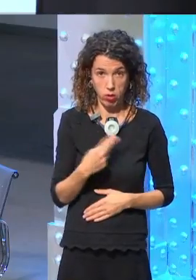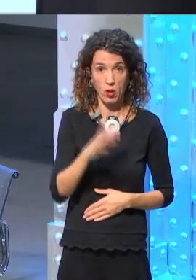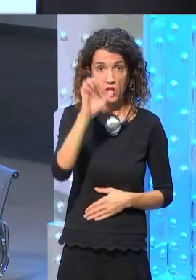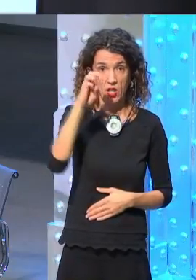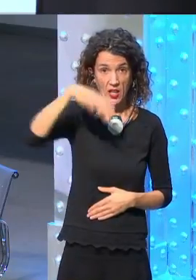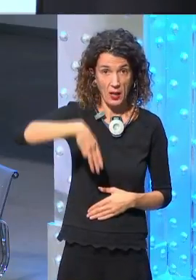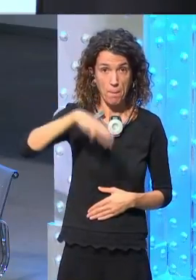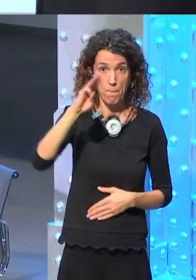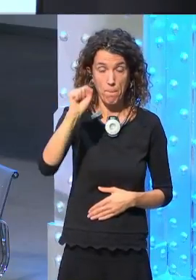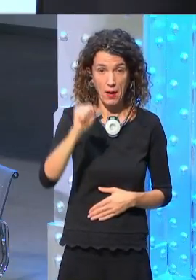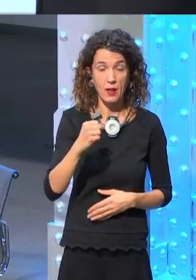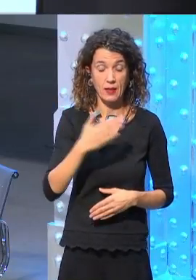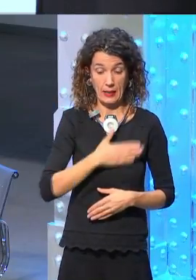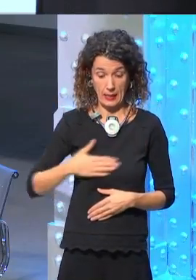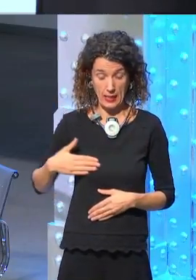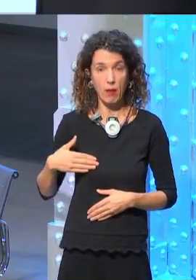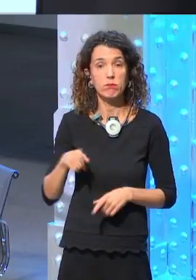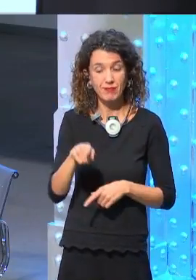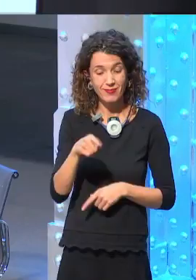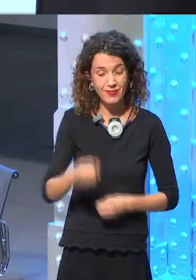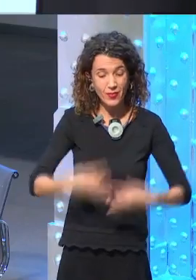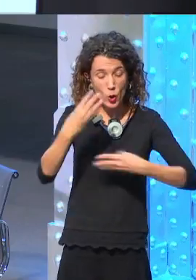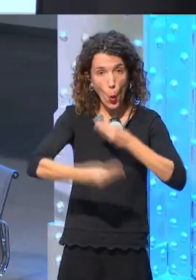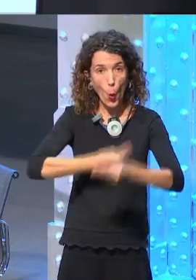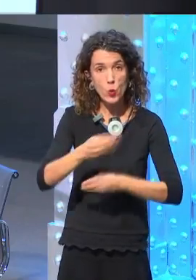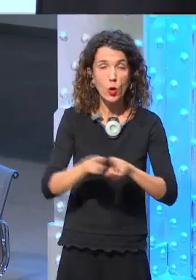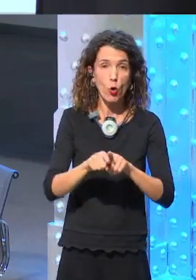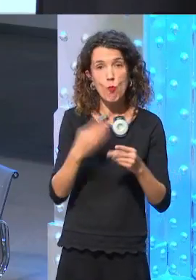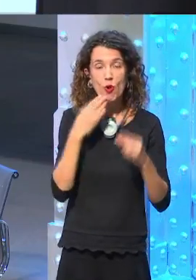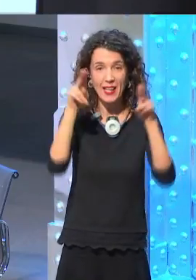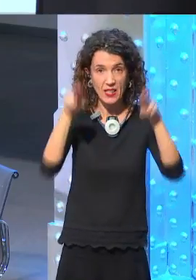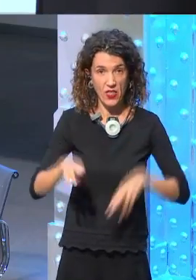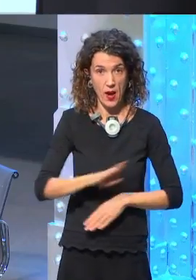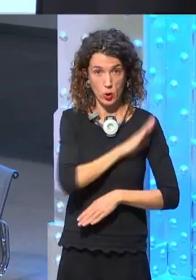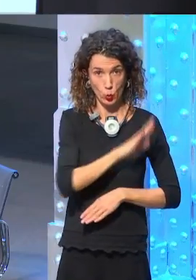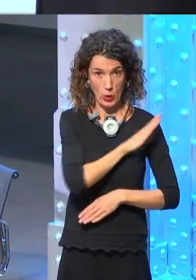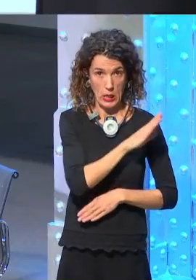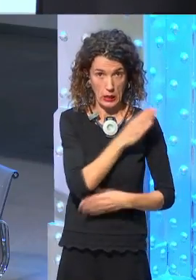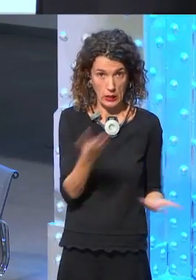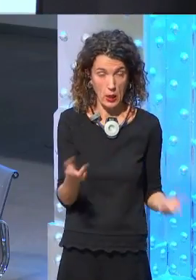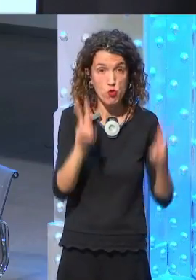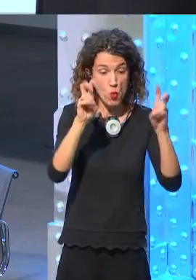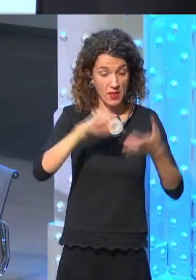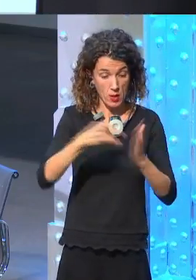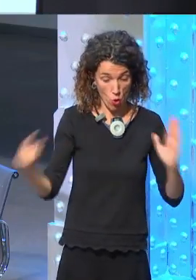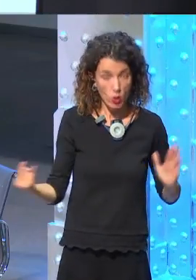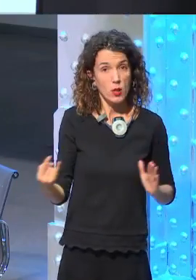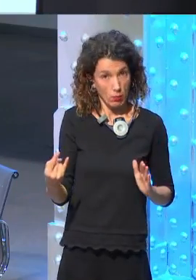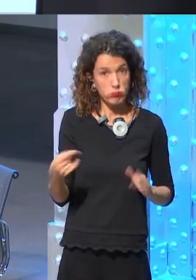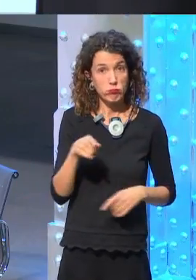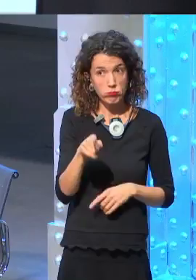EMPA, que lo quería utilizar como residencia de estudiantes mediante nuevas